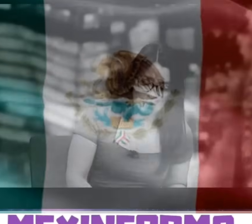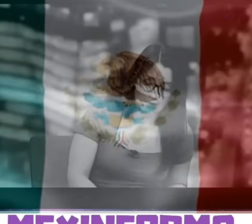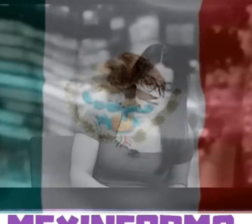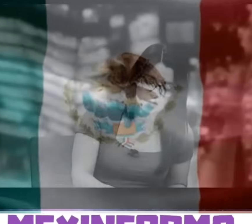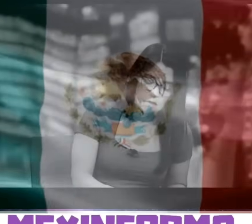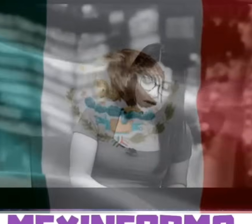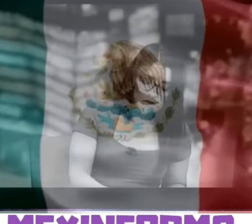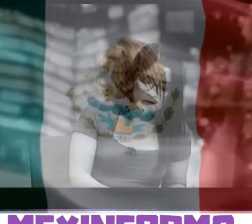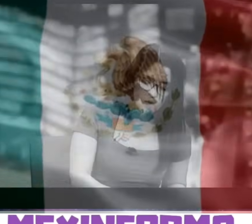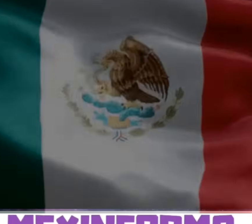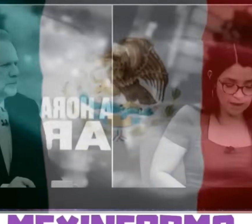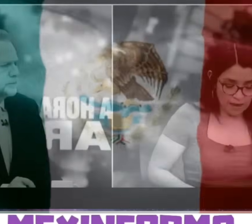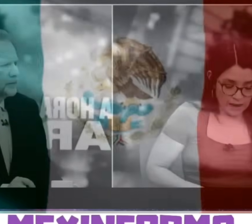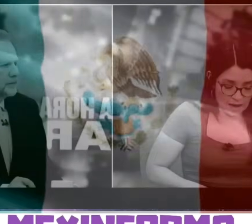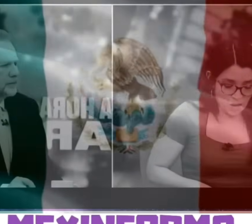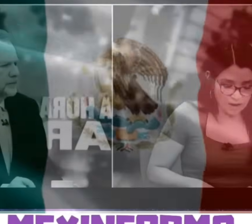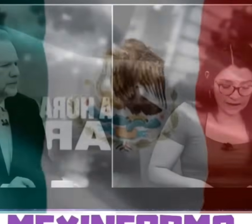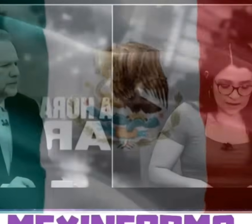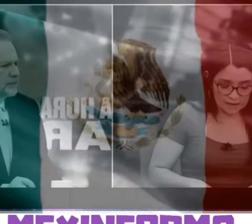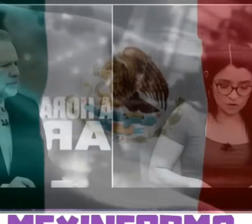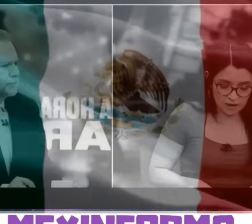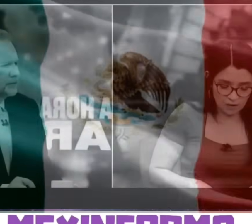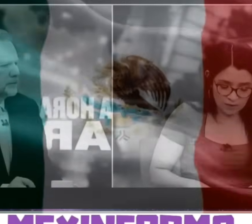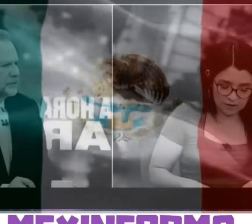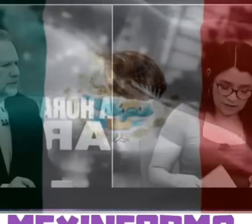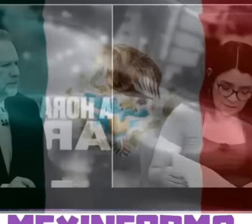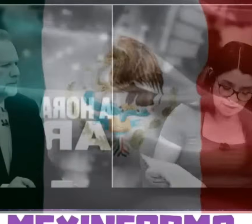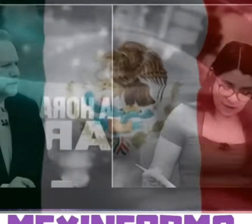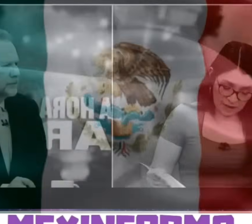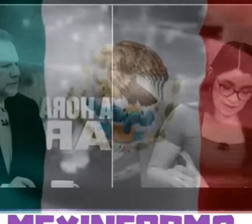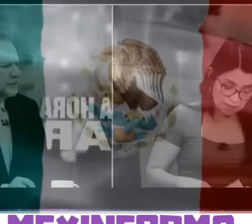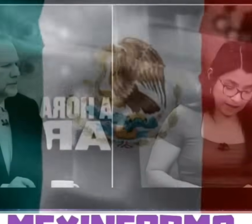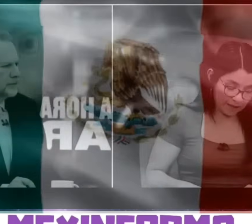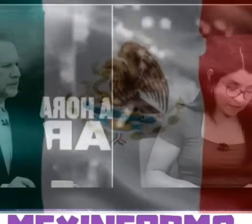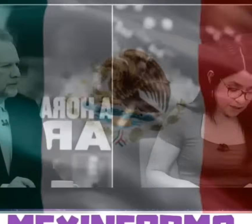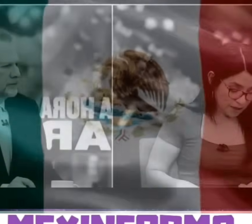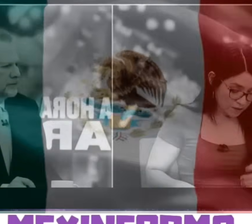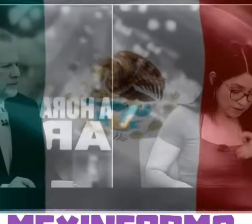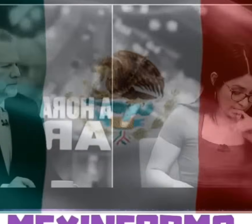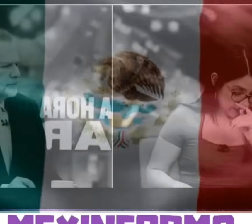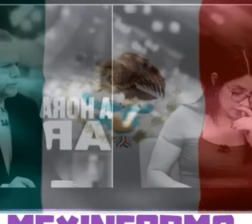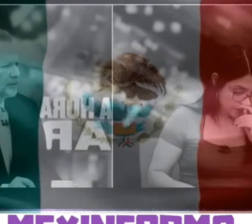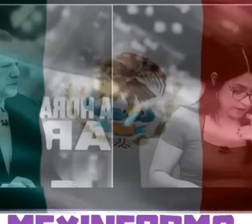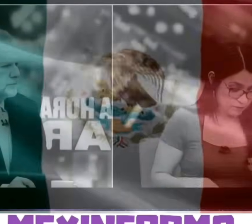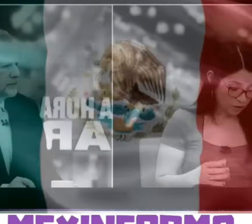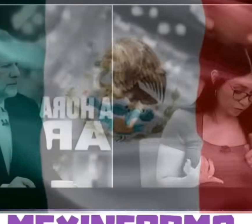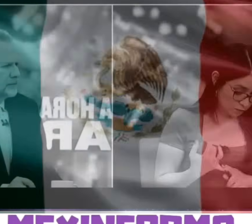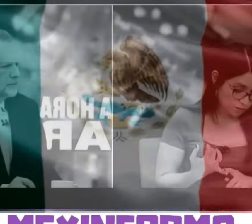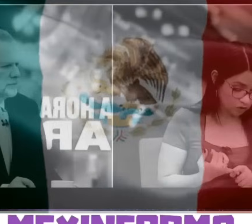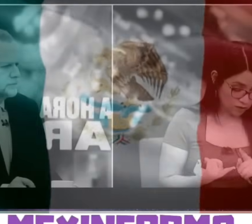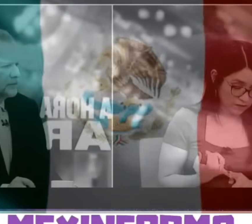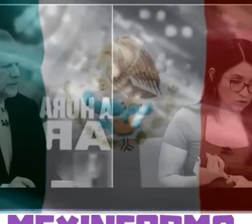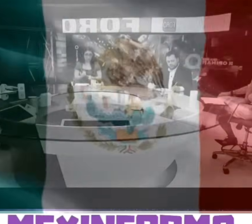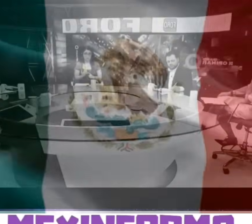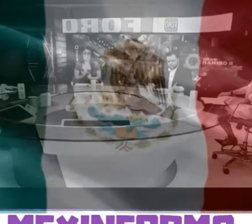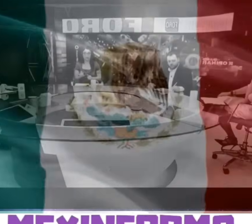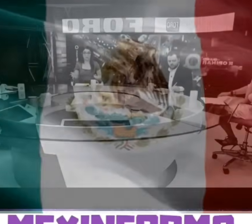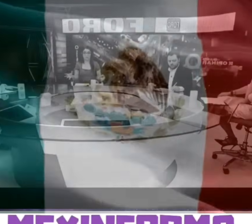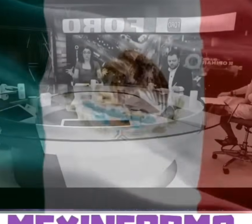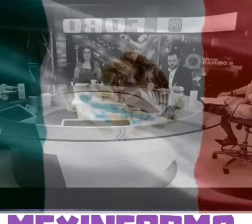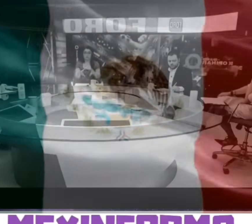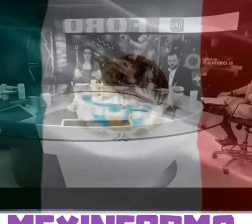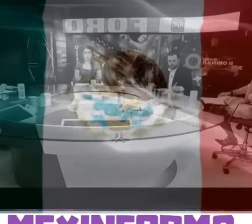quisiera nada más decirlo. Ahora, sobre lo del presidente. Mira, en el mensaje del presidente... Bueno, pues primero,